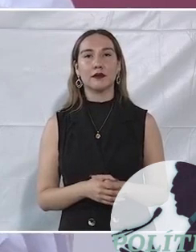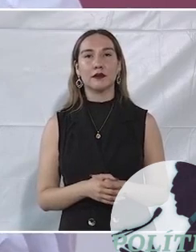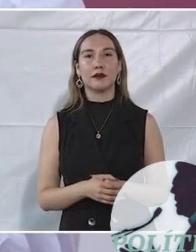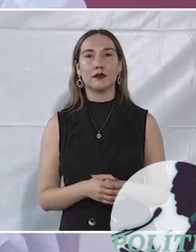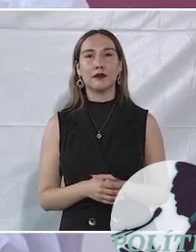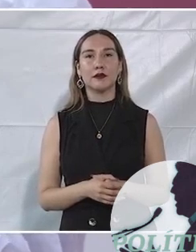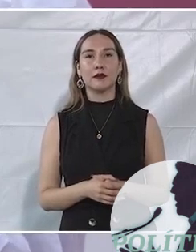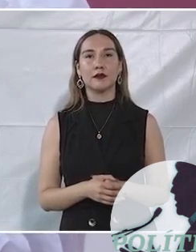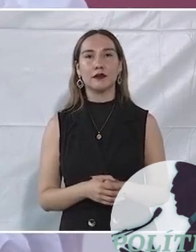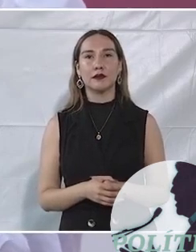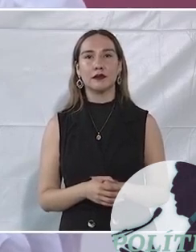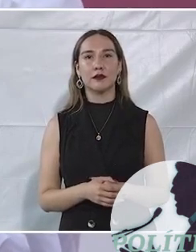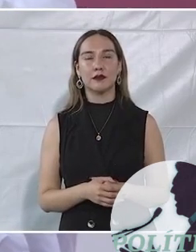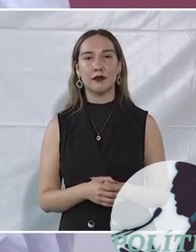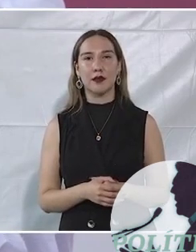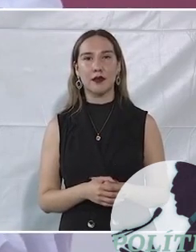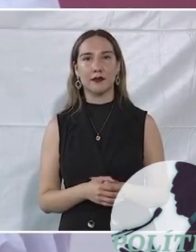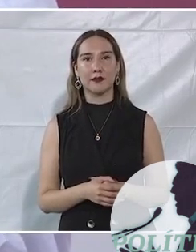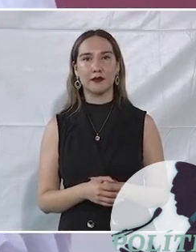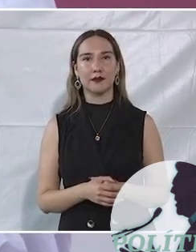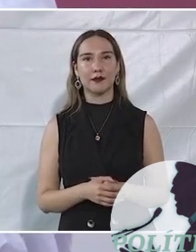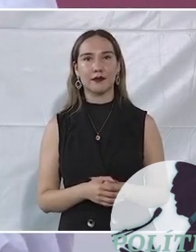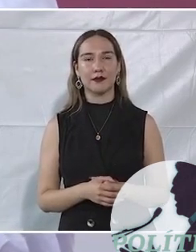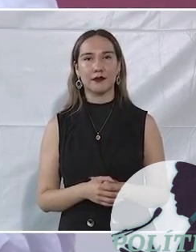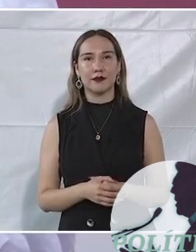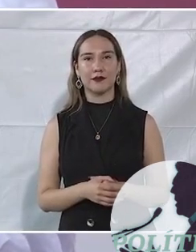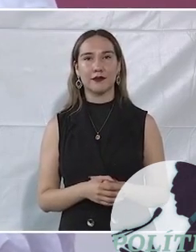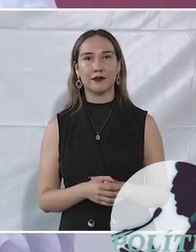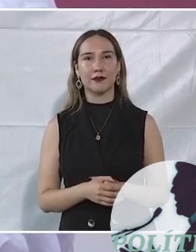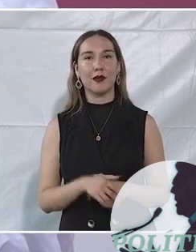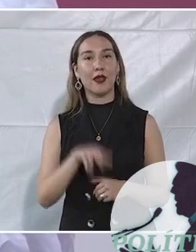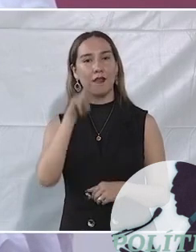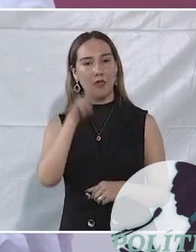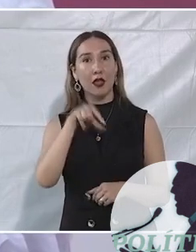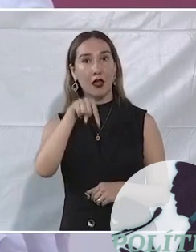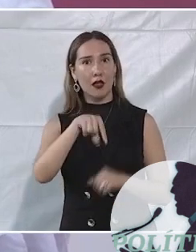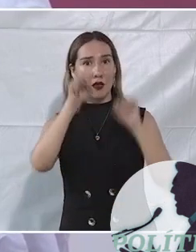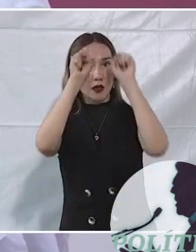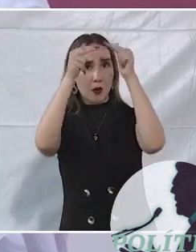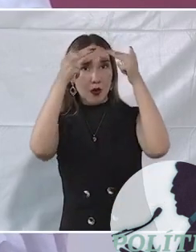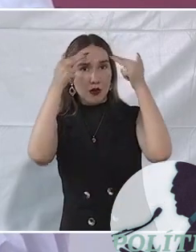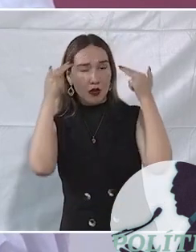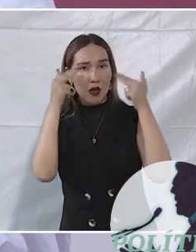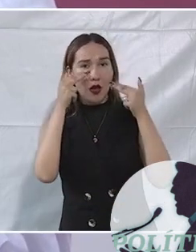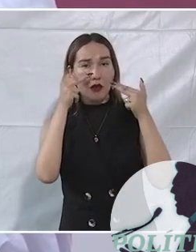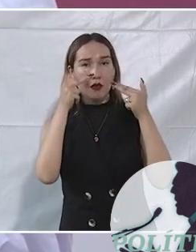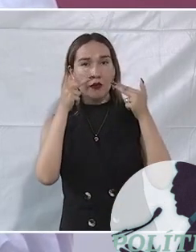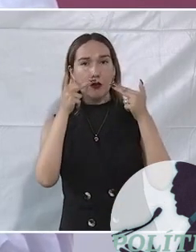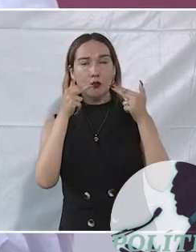a sentirse. La verdad que todos los pueblos de la Huasteca son muy